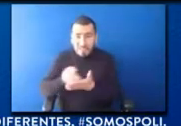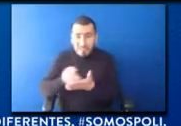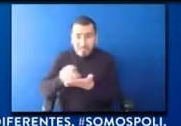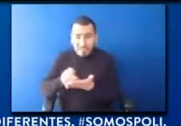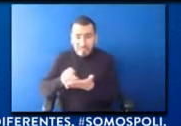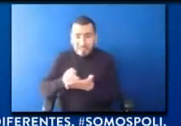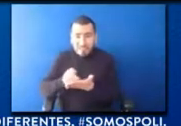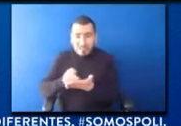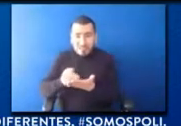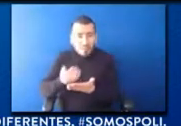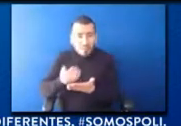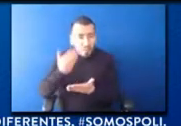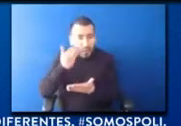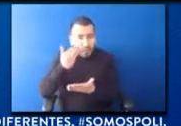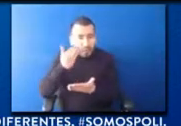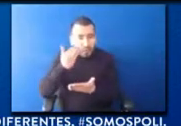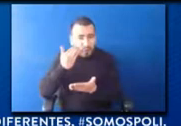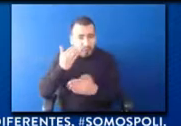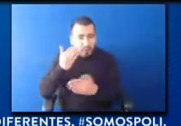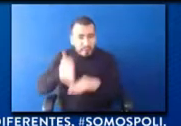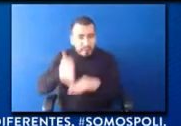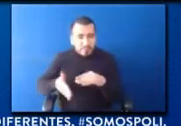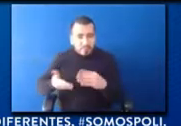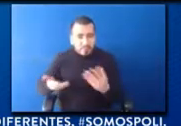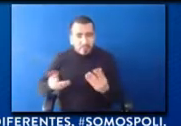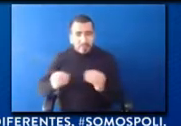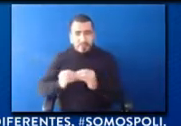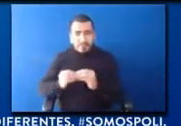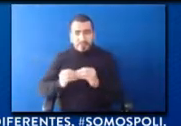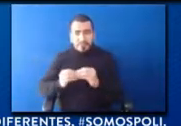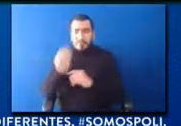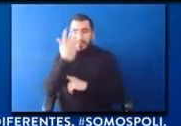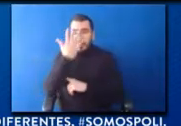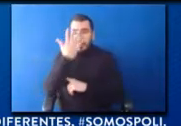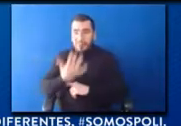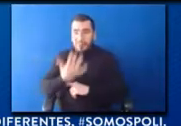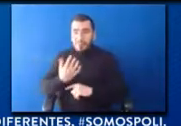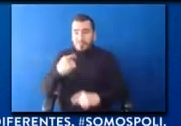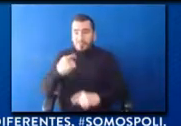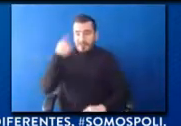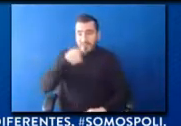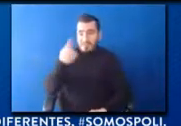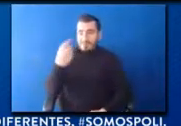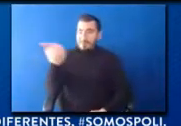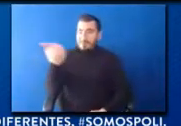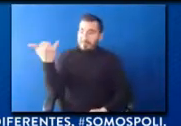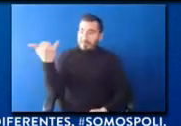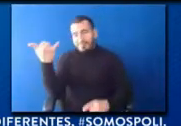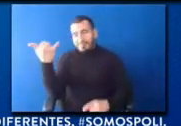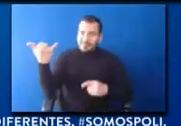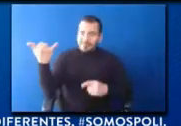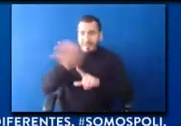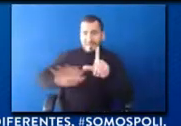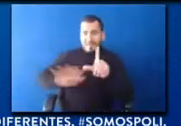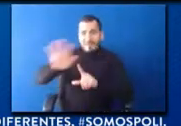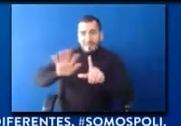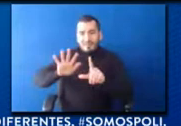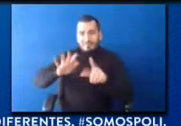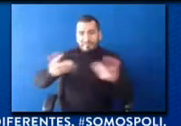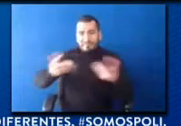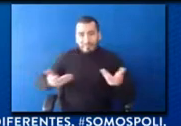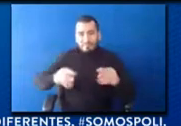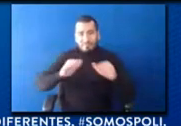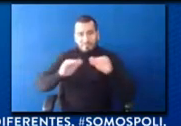poder hacer videos en las redes sociales donde mi cara sale completa, pues todo eso son factores generadores, y tenemos que decirlo así, con